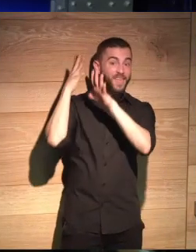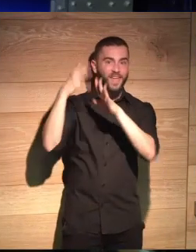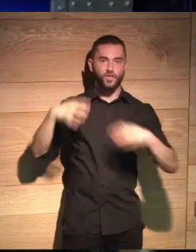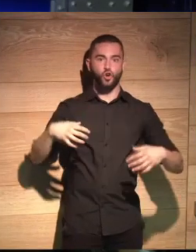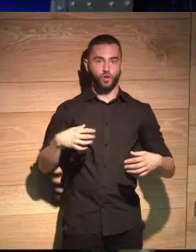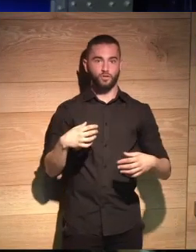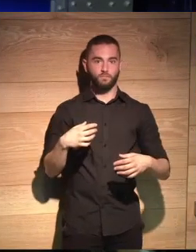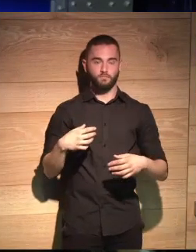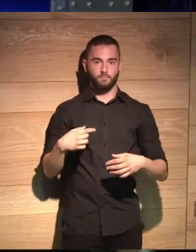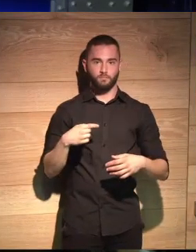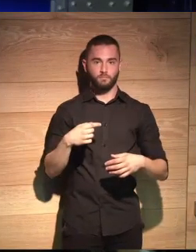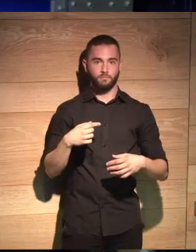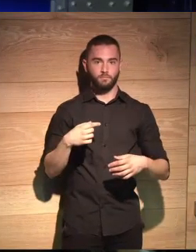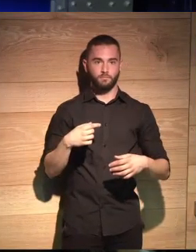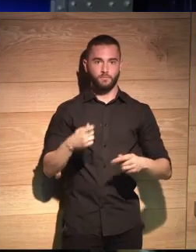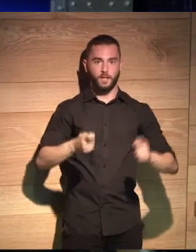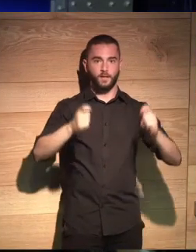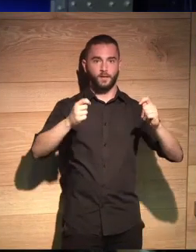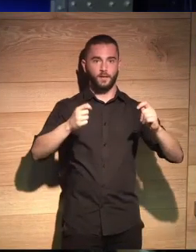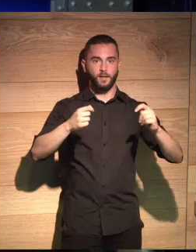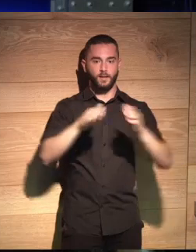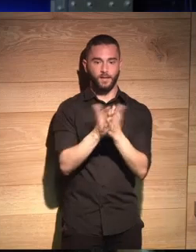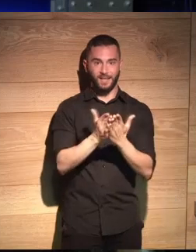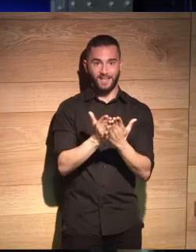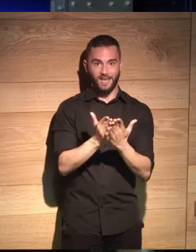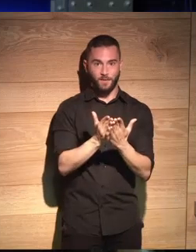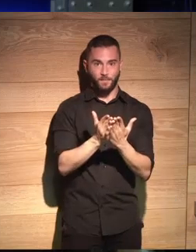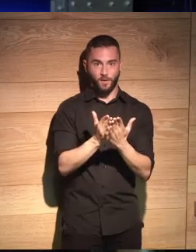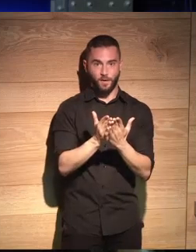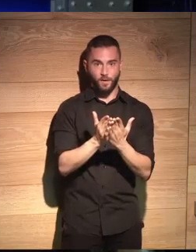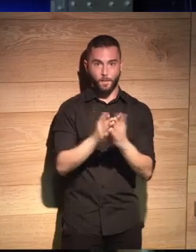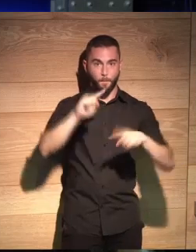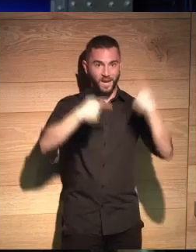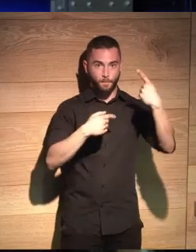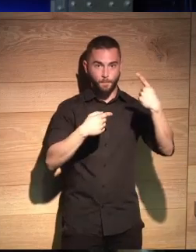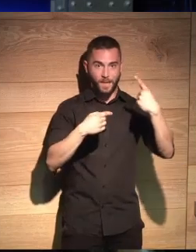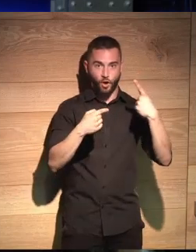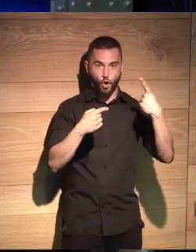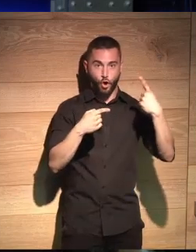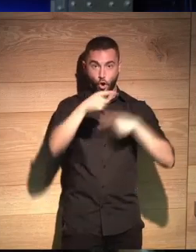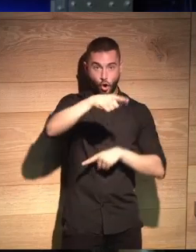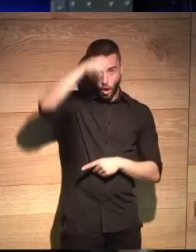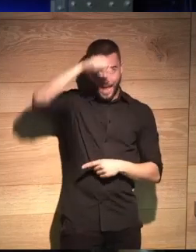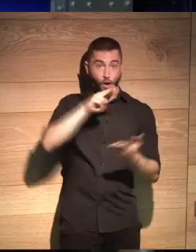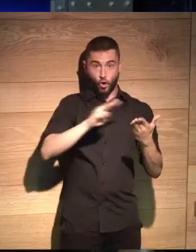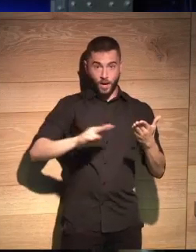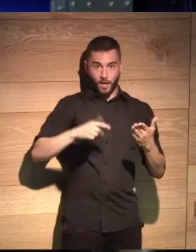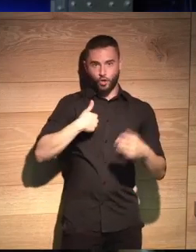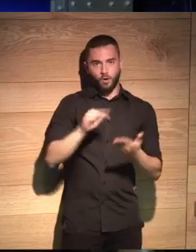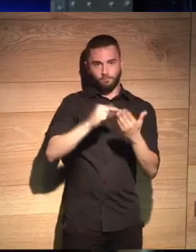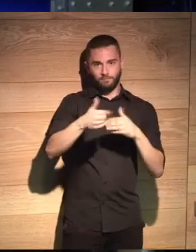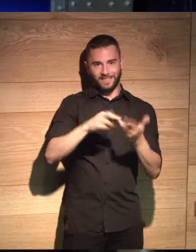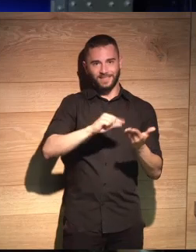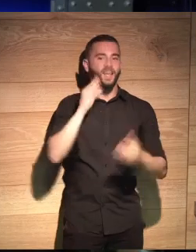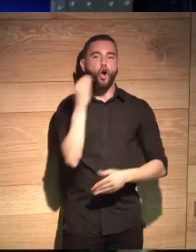hace aproximadamente 10 años, de leer mi primer libro cuando yo era una escritora muy joven